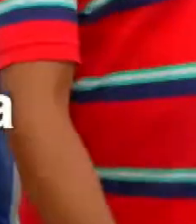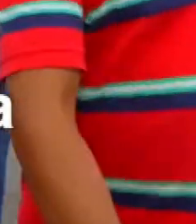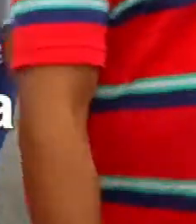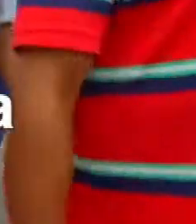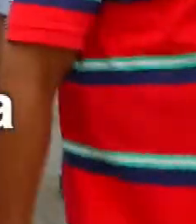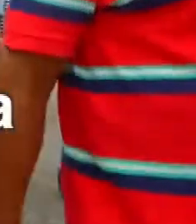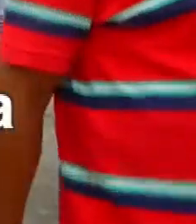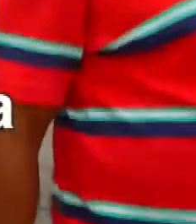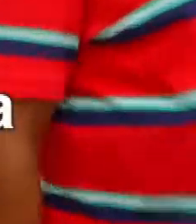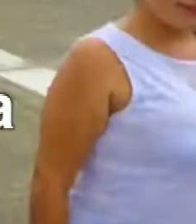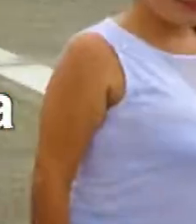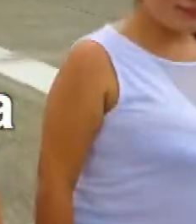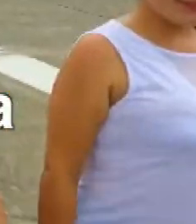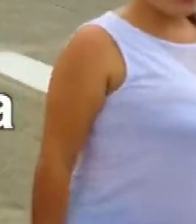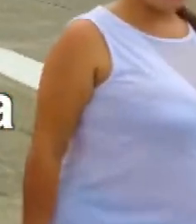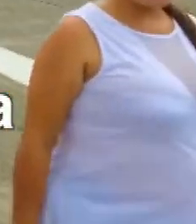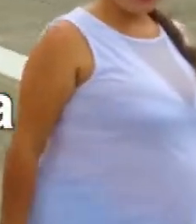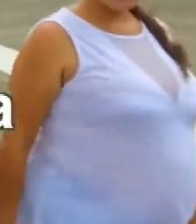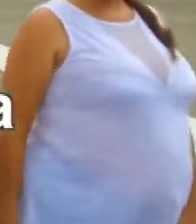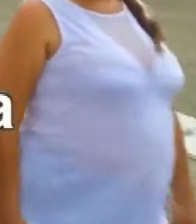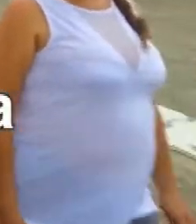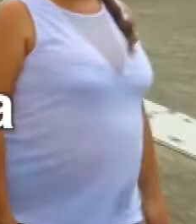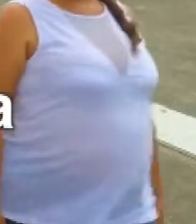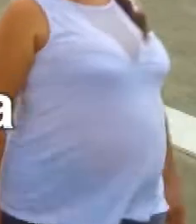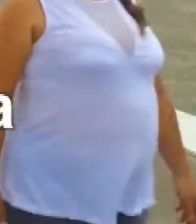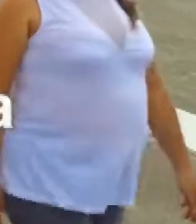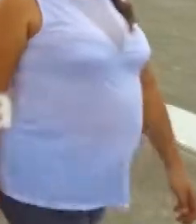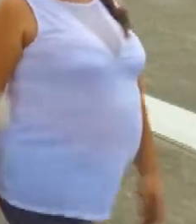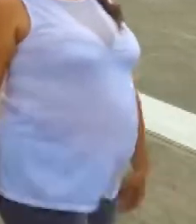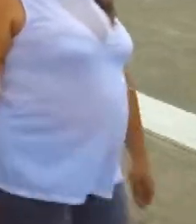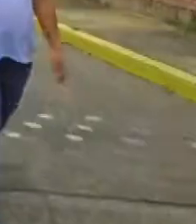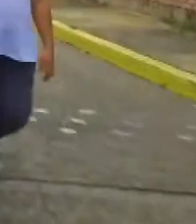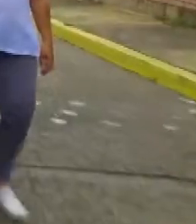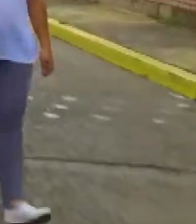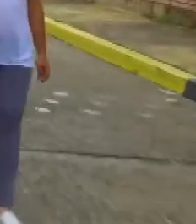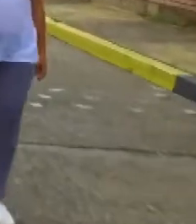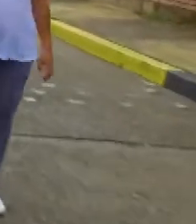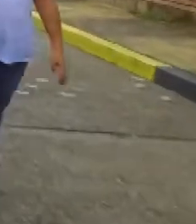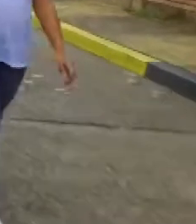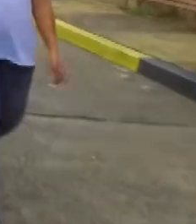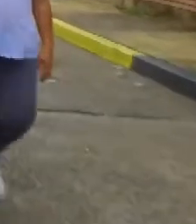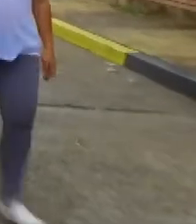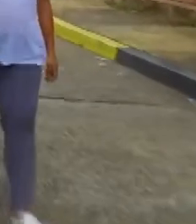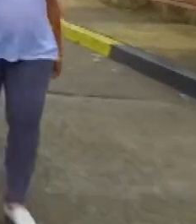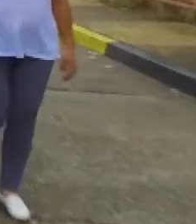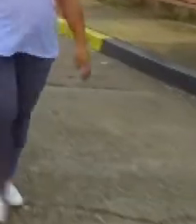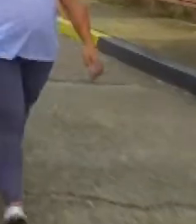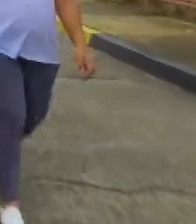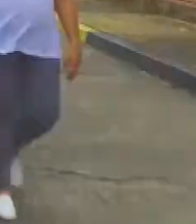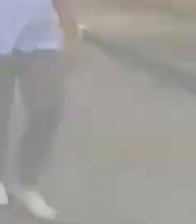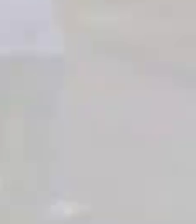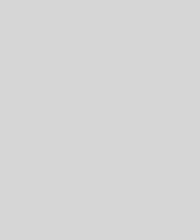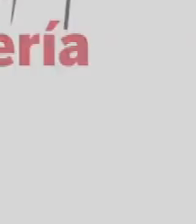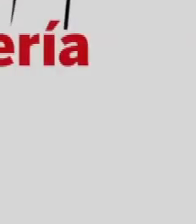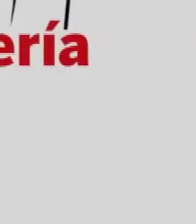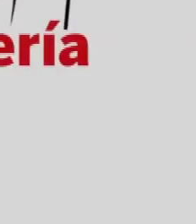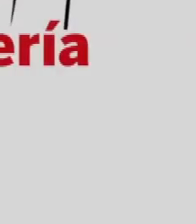Movilicémonos ese 17 de mayo. Por la no a la chatarrización de la refinería. ¡Sí a la modernización!